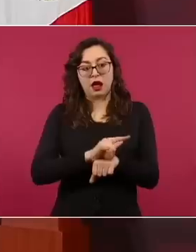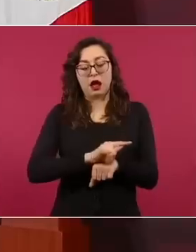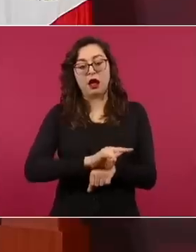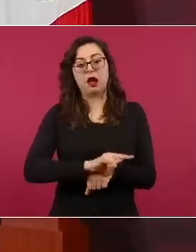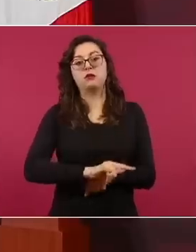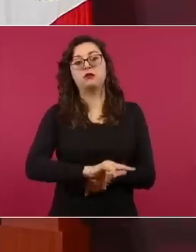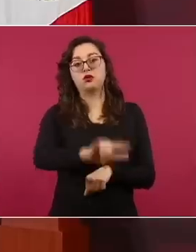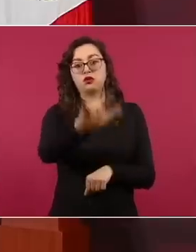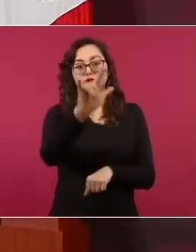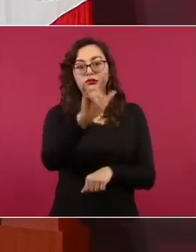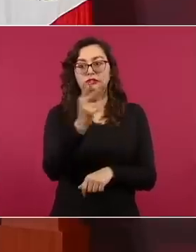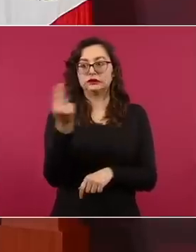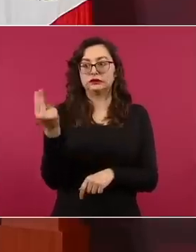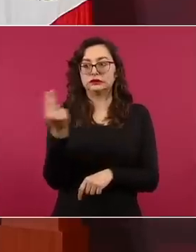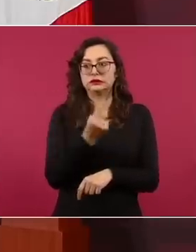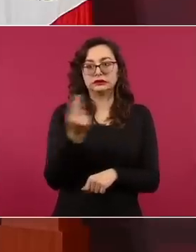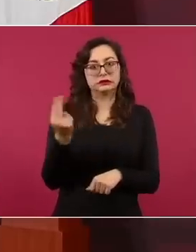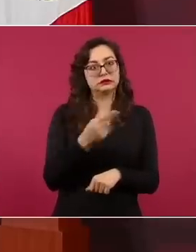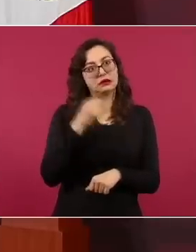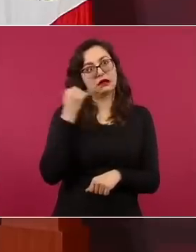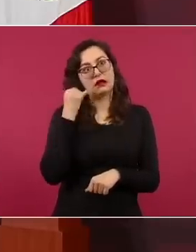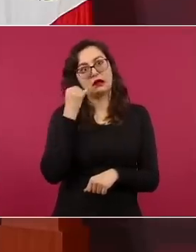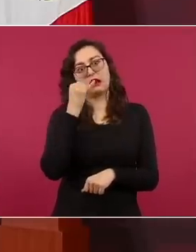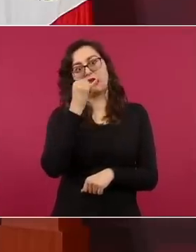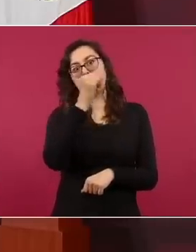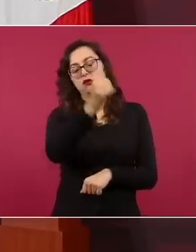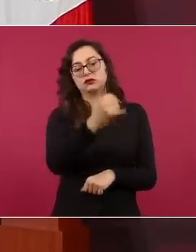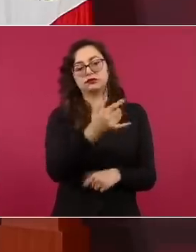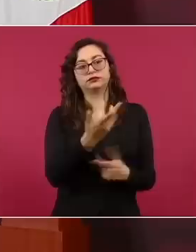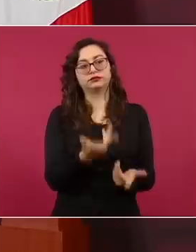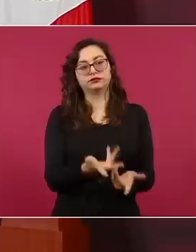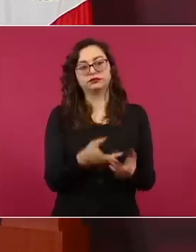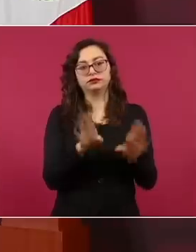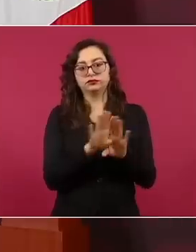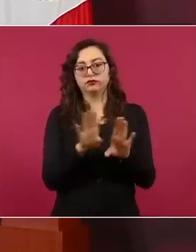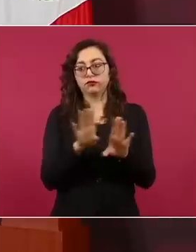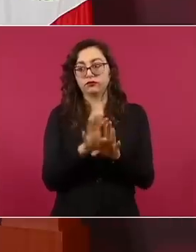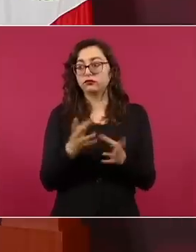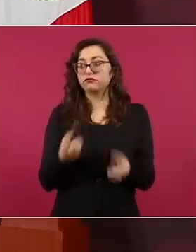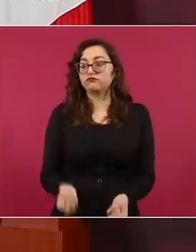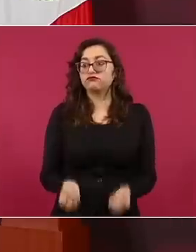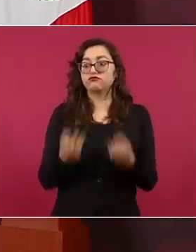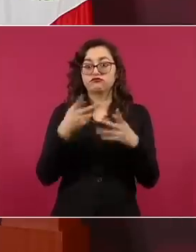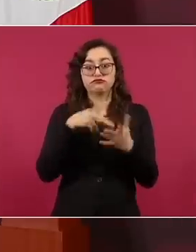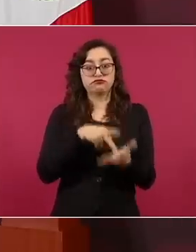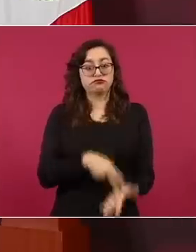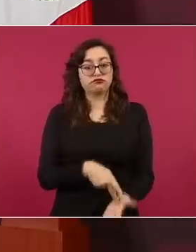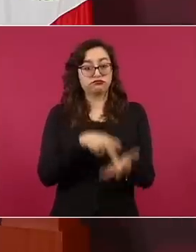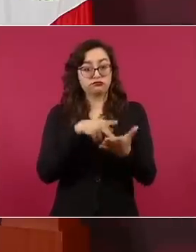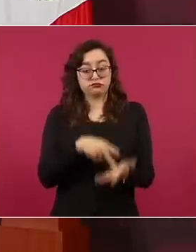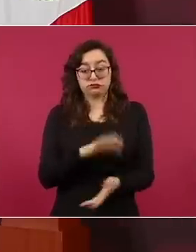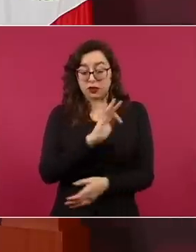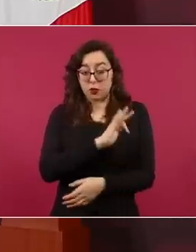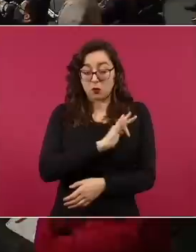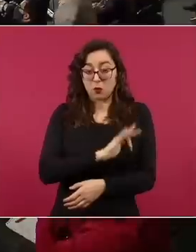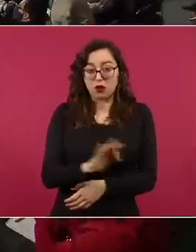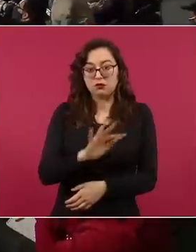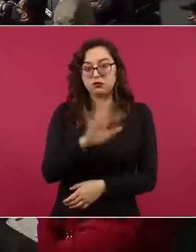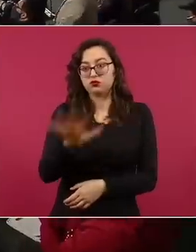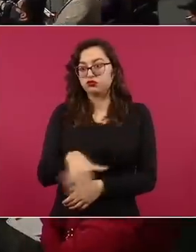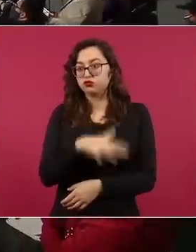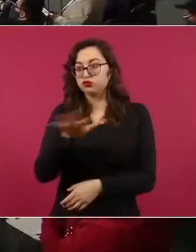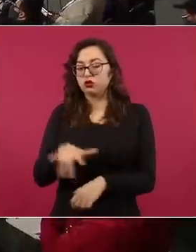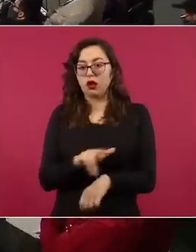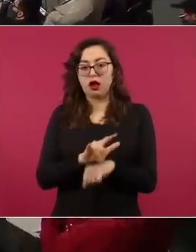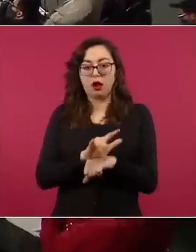el traslado de esta ayuda humanitaria en esas cantidades que se reunieron. Tenemos a